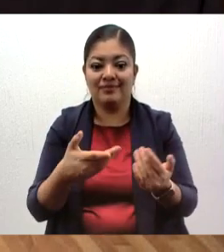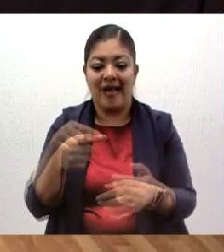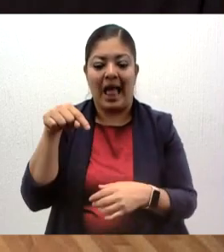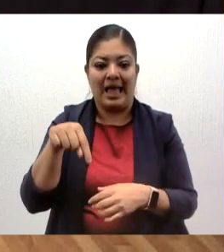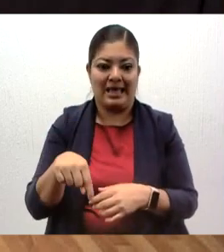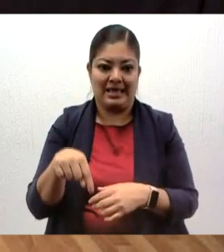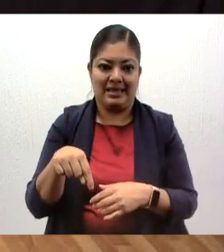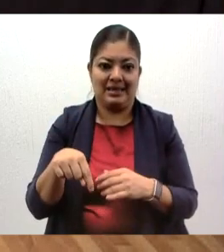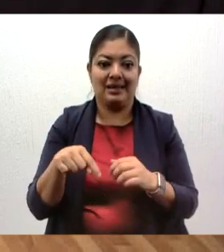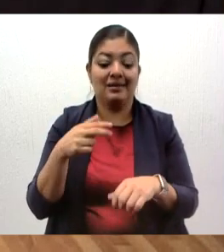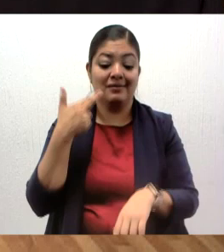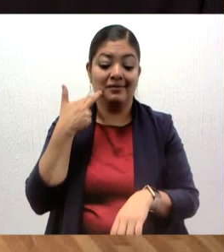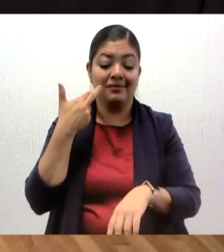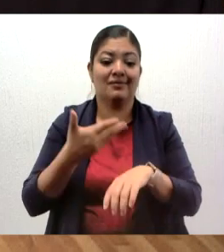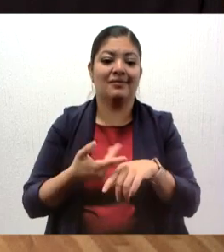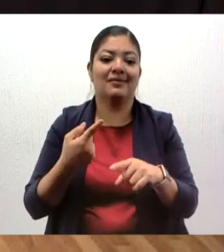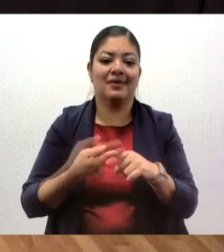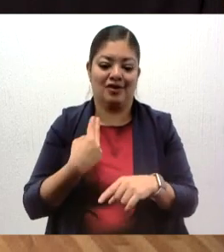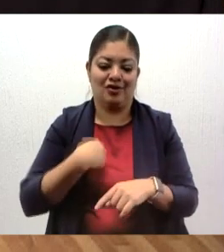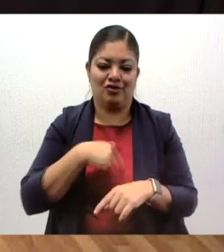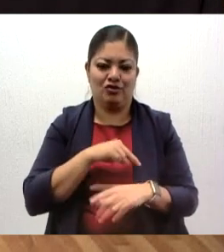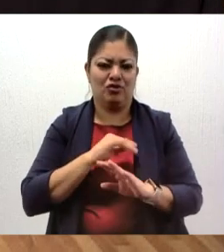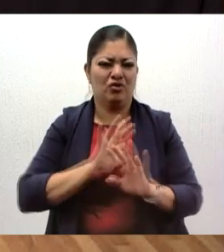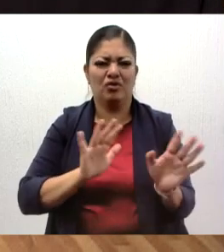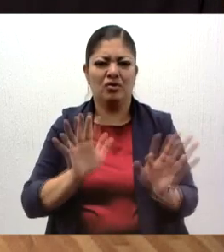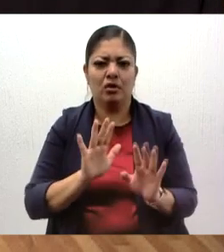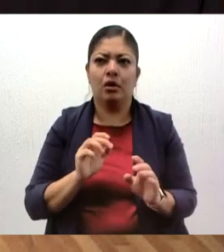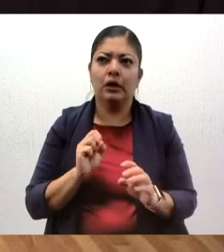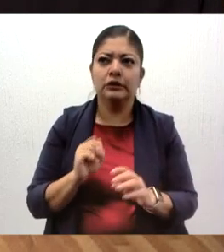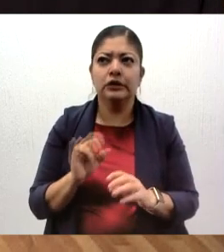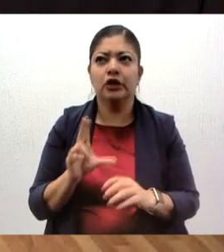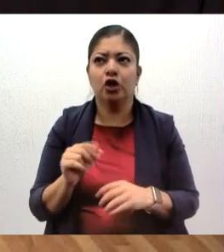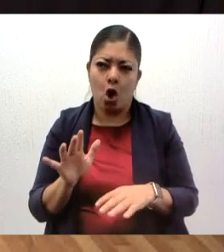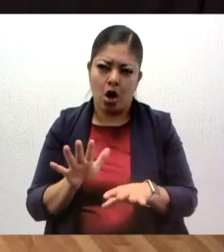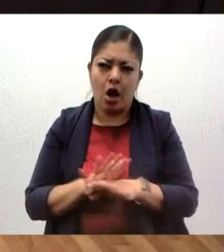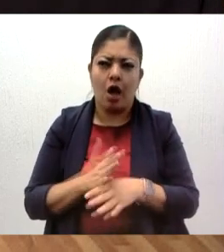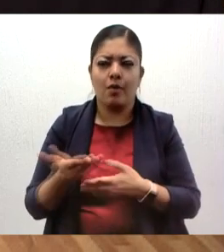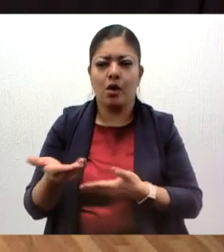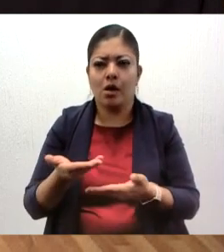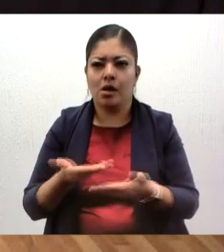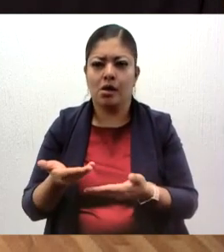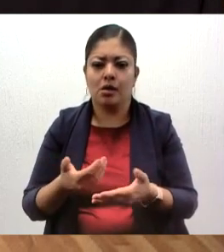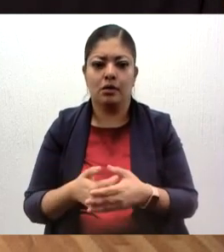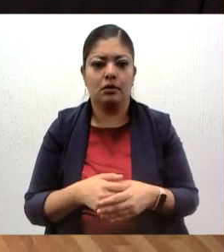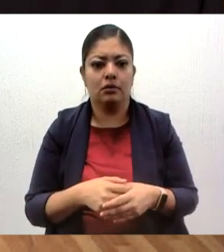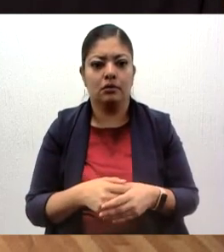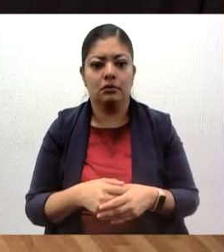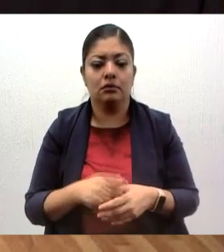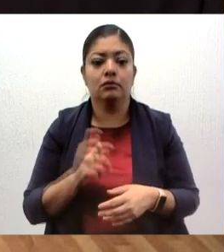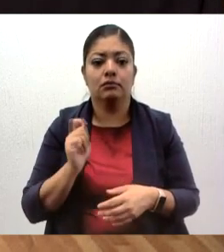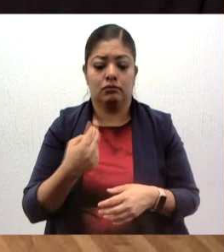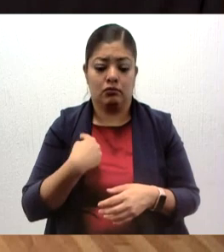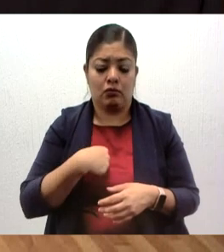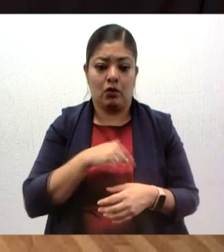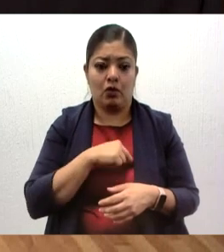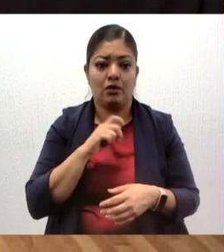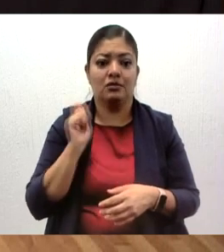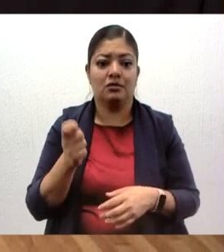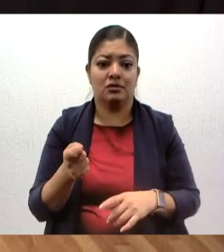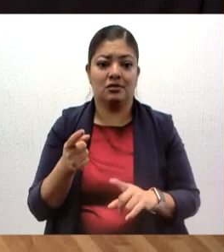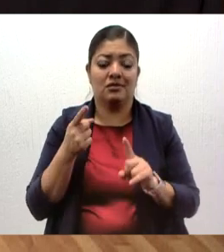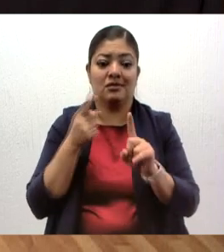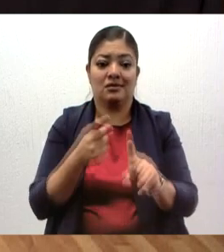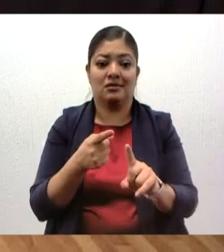responsabilidad es nuestra no es ninguna moneda de cambio es hacer patente nuestras preocupaciones y nuestra virtud agua